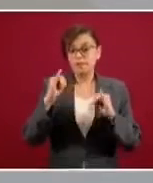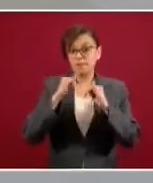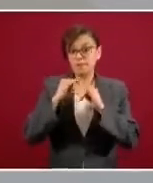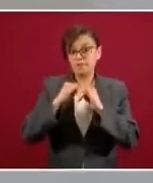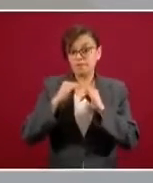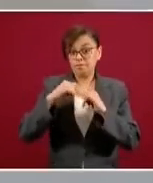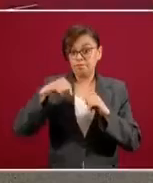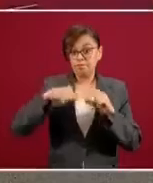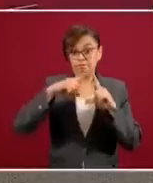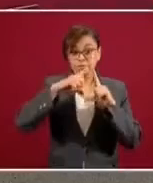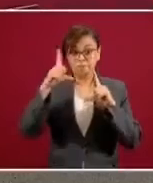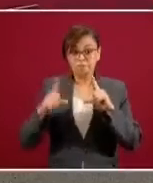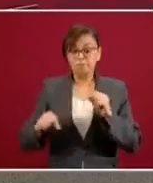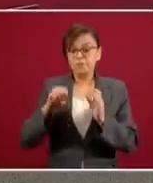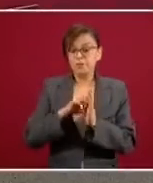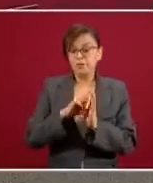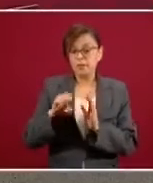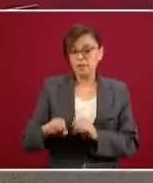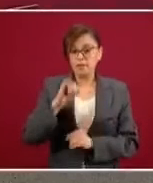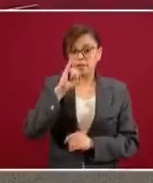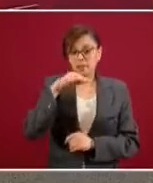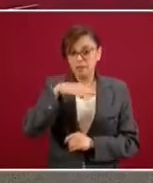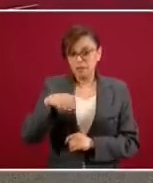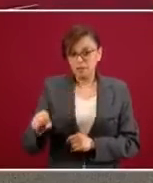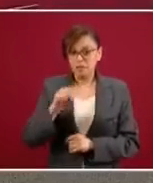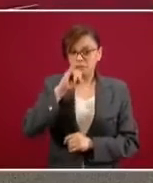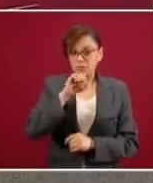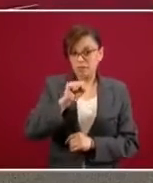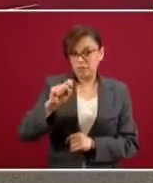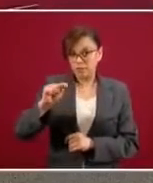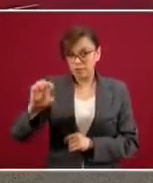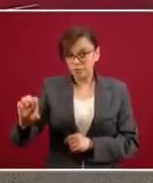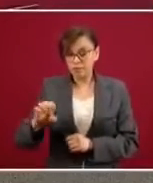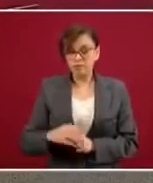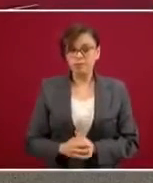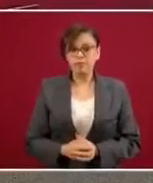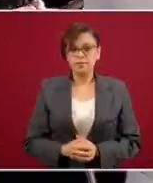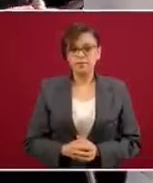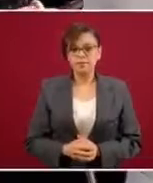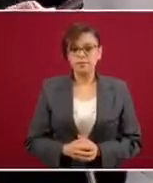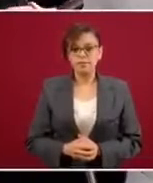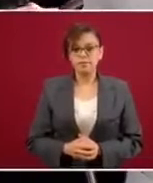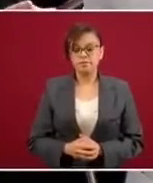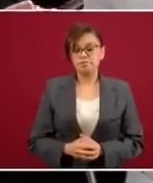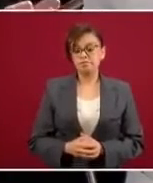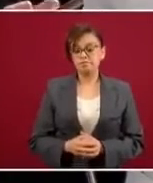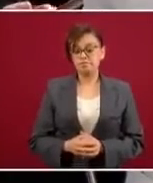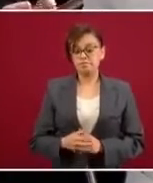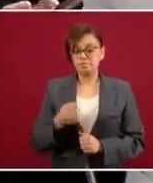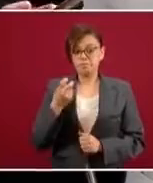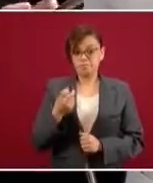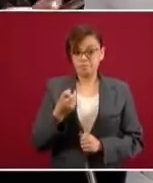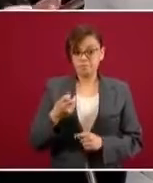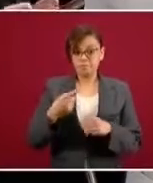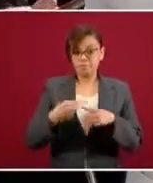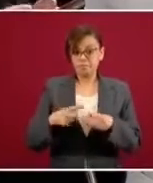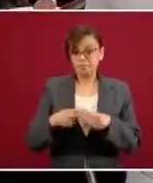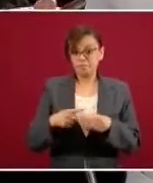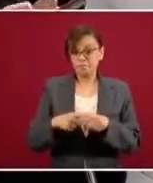nacional, como es el Seguro Social o el ISSSTE, que en los distintos mecanismos que se ponen